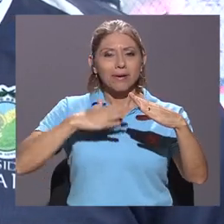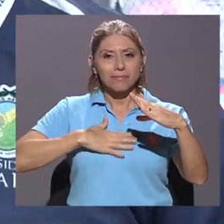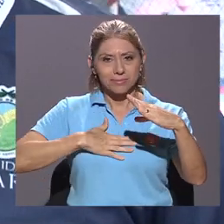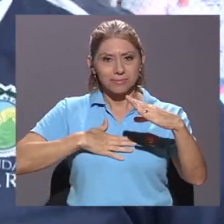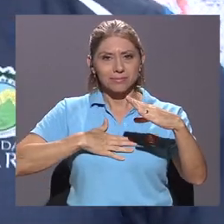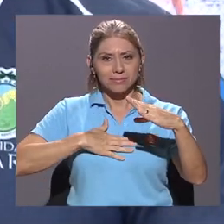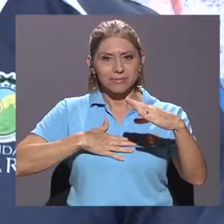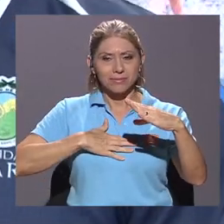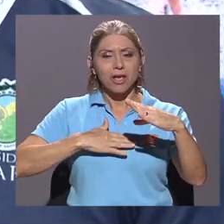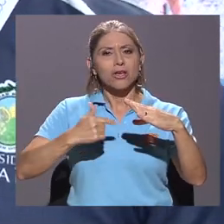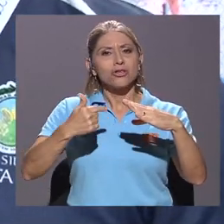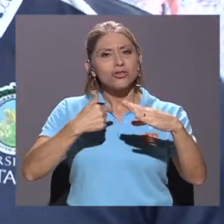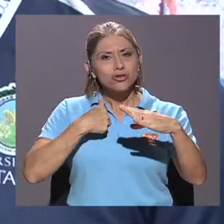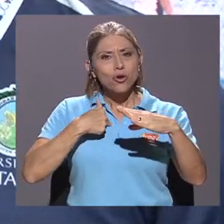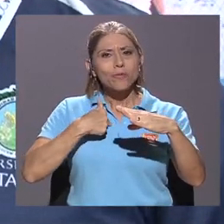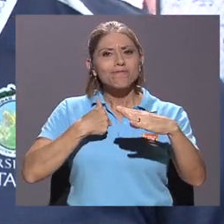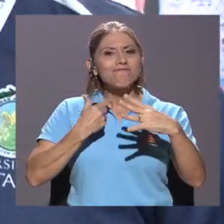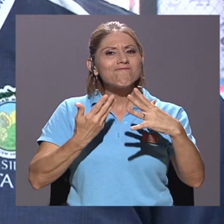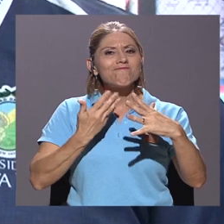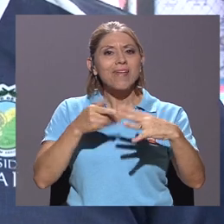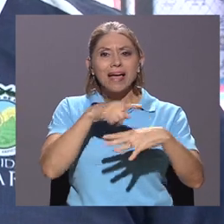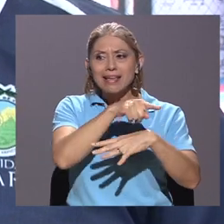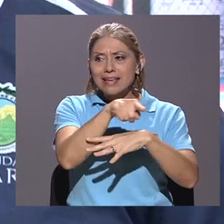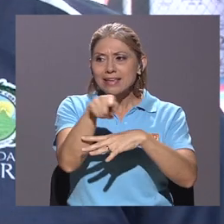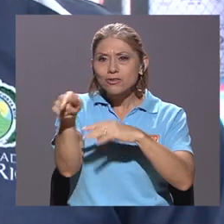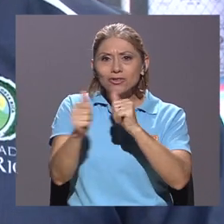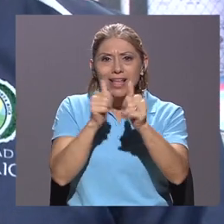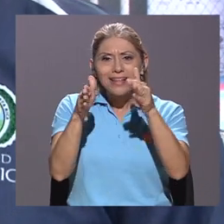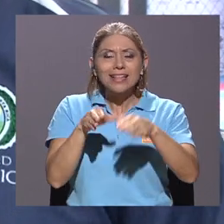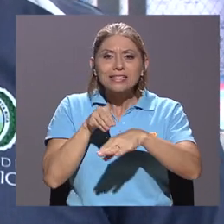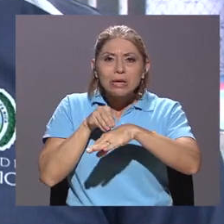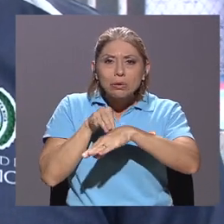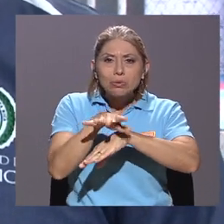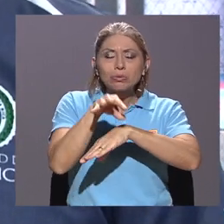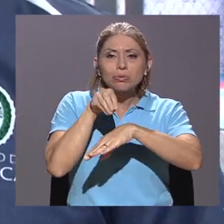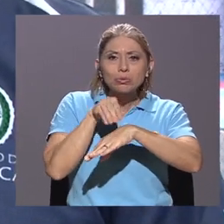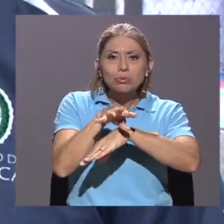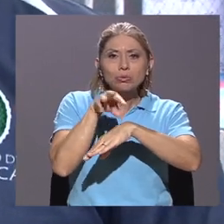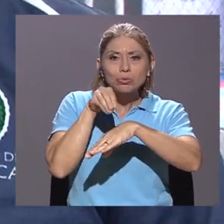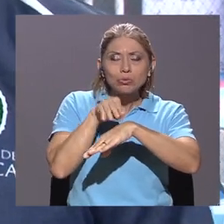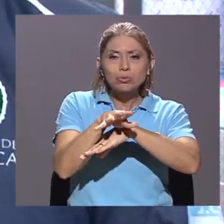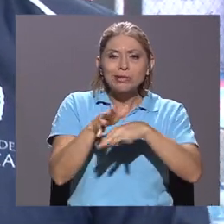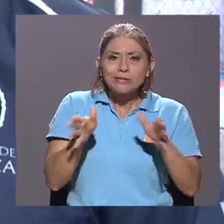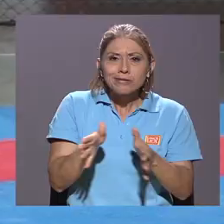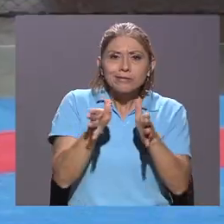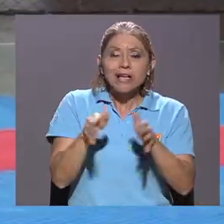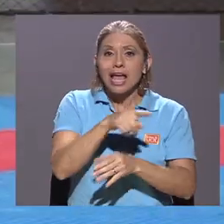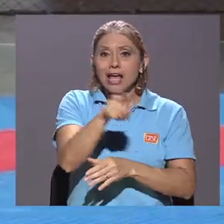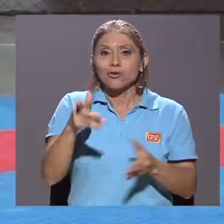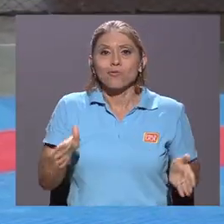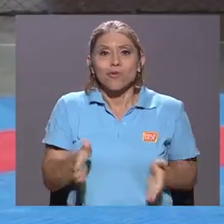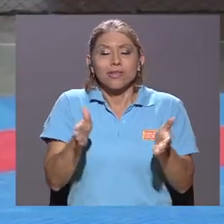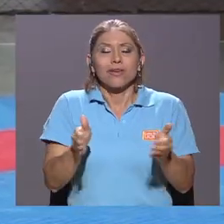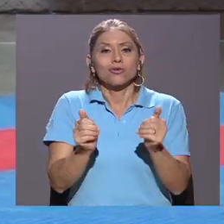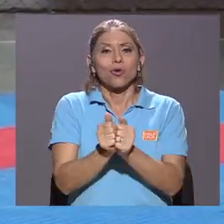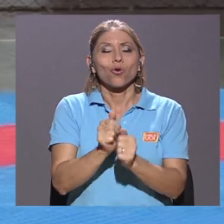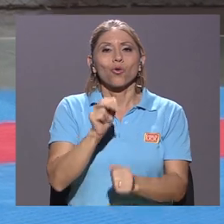yo les inculcó eso a los a los atletas y ellos están muy motivados con lo que es un ser